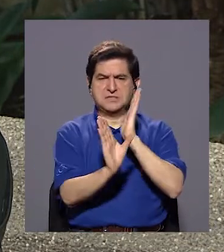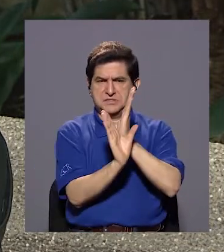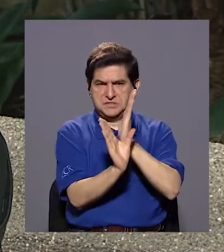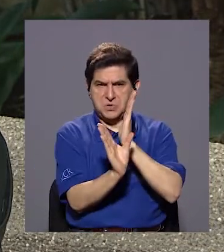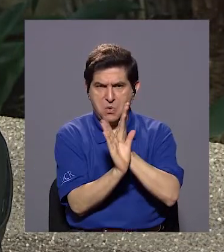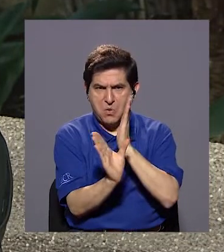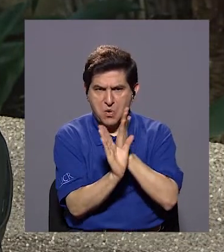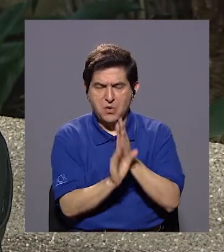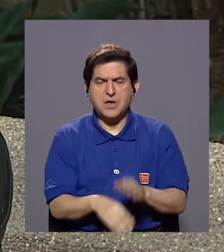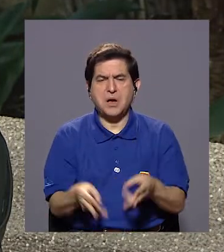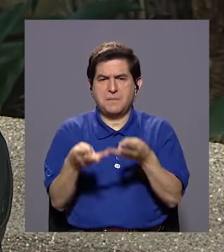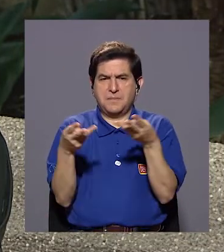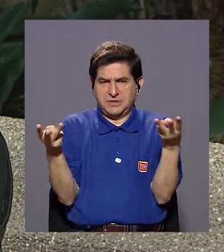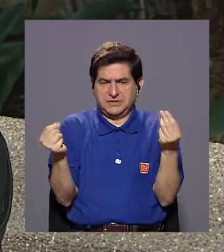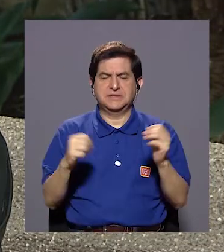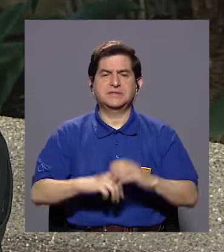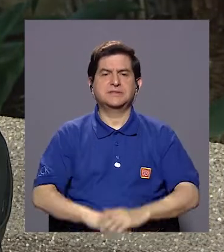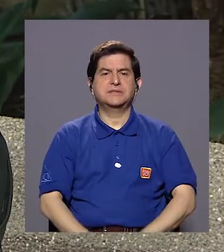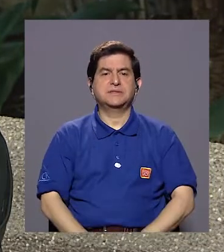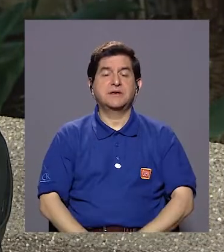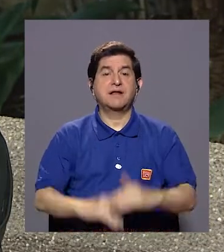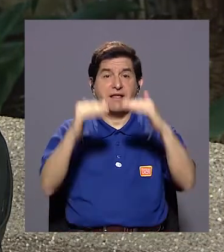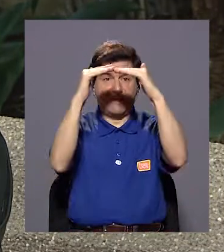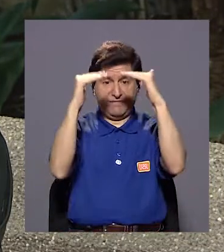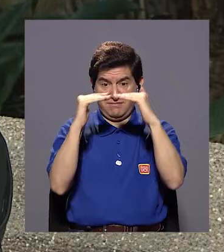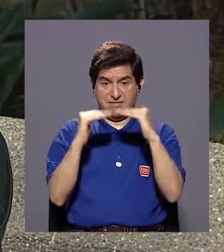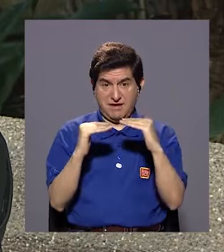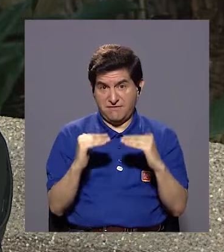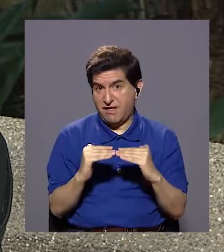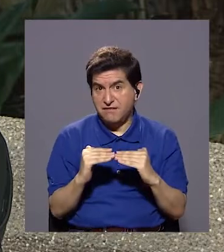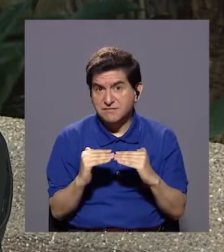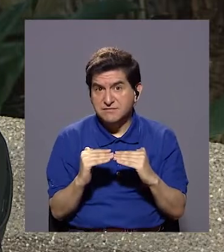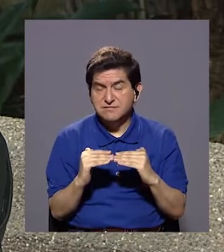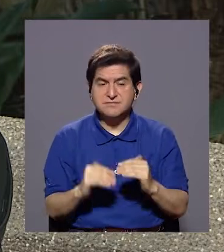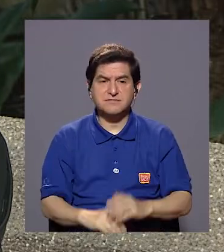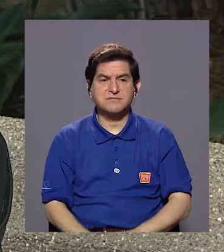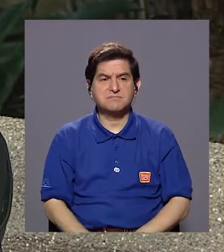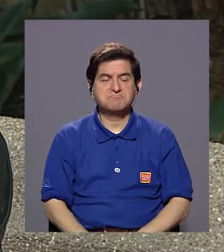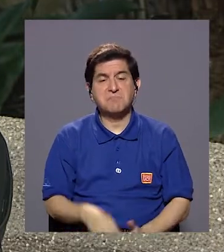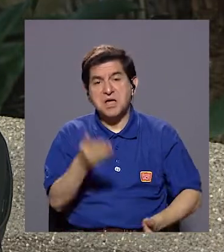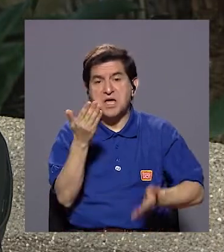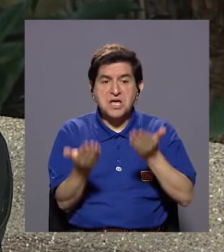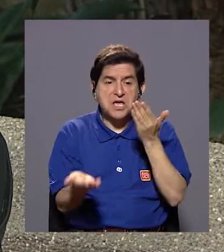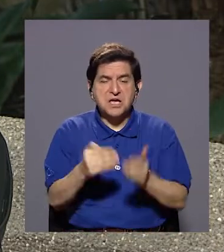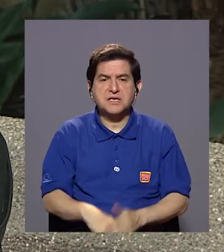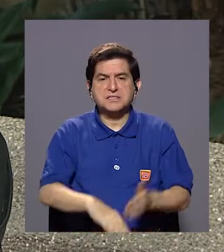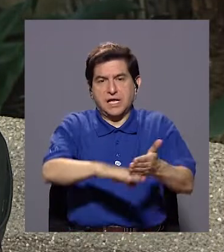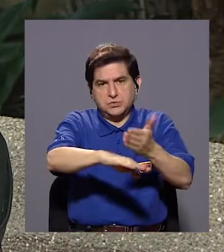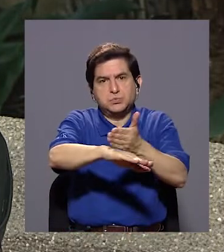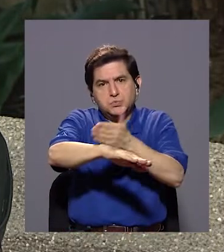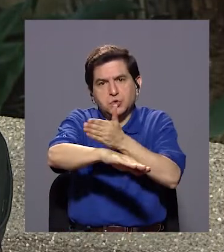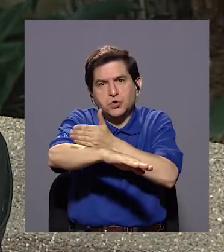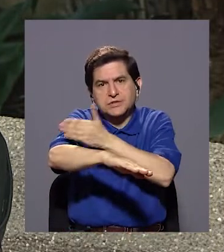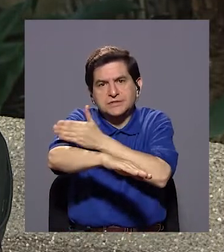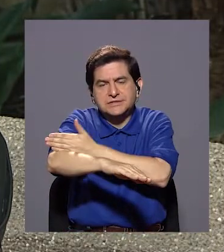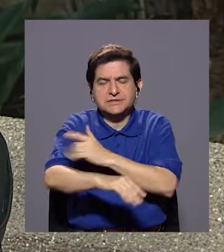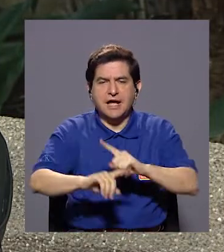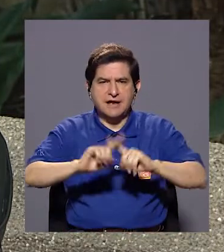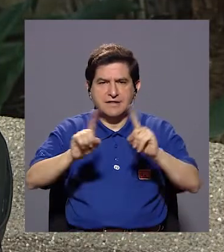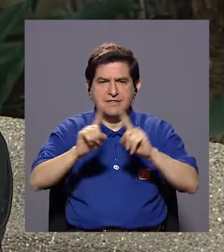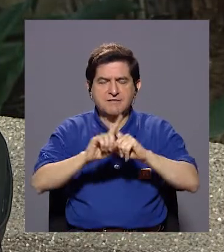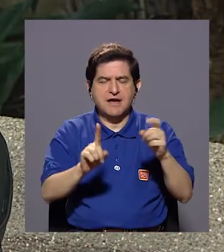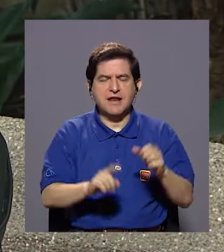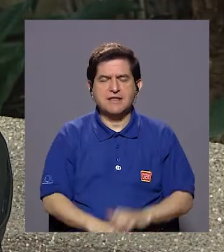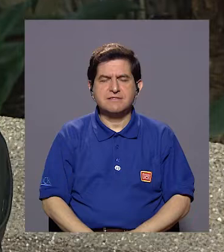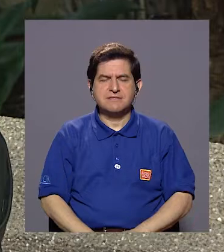puede ser material, ¿verdad? Niveles, o sea, porque pueden ir en alzada, digamos, diferentes